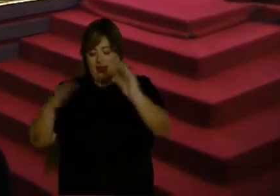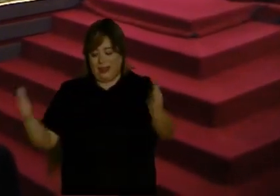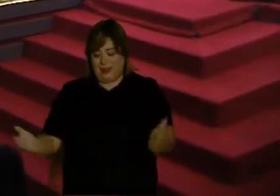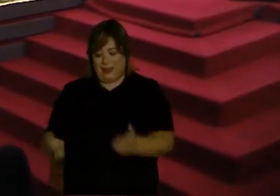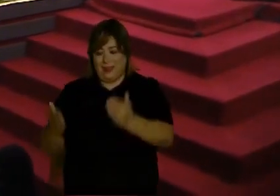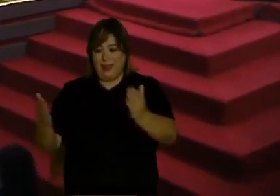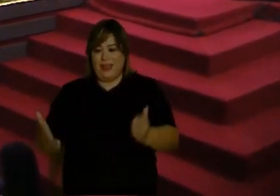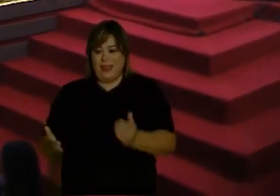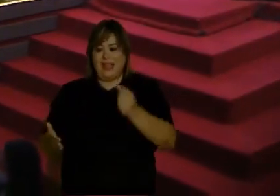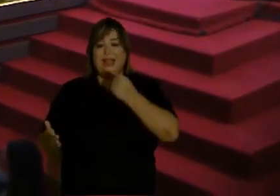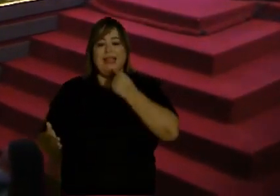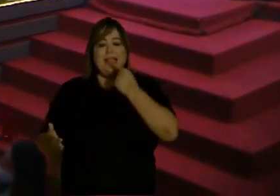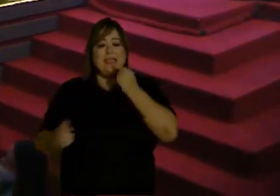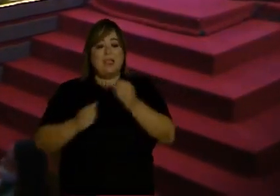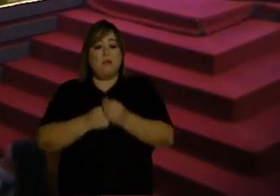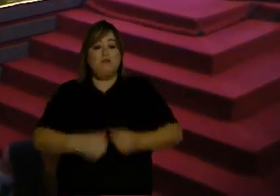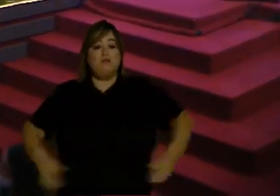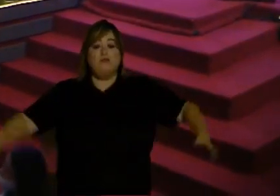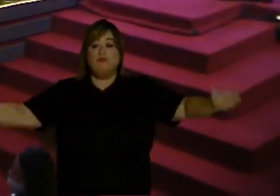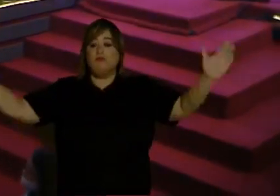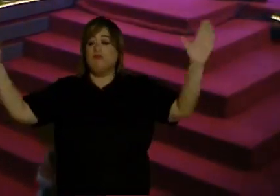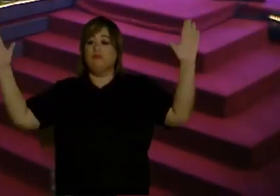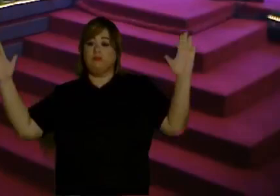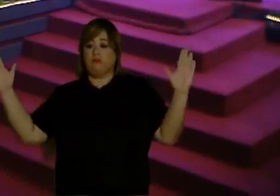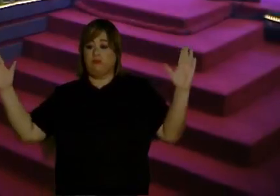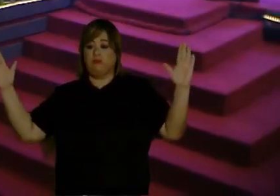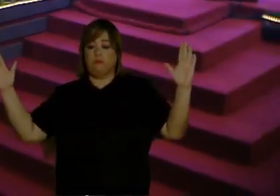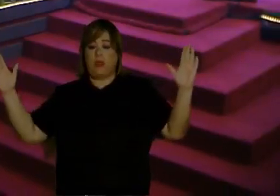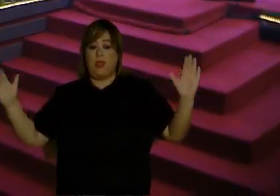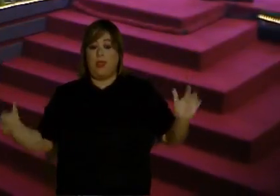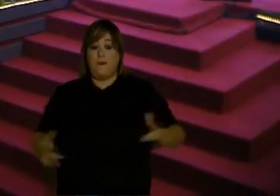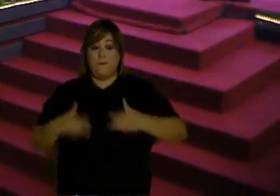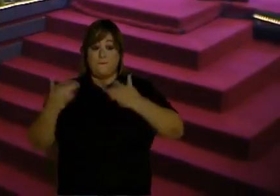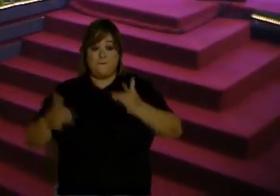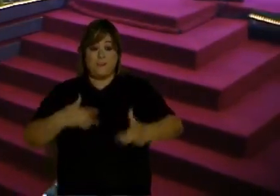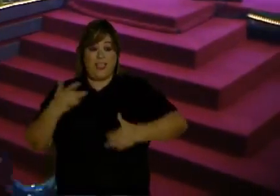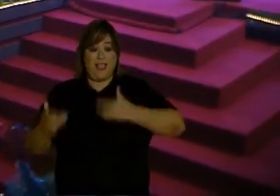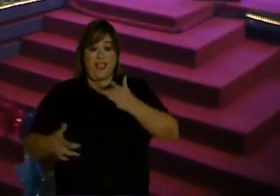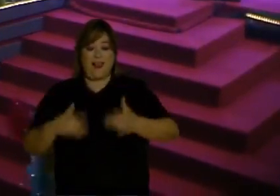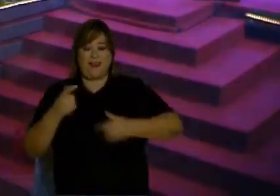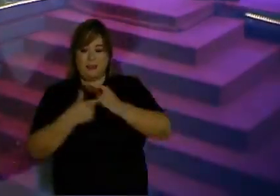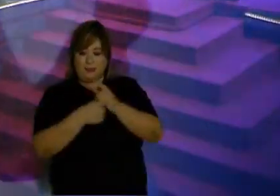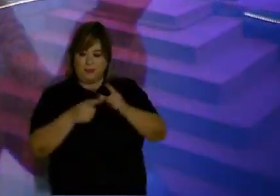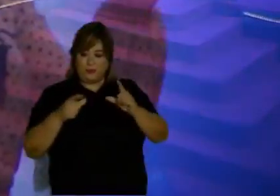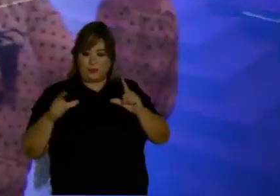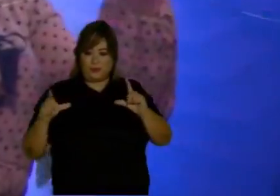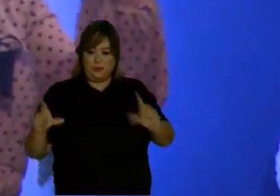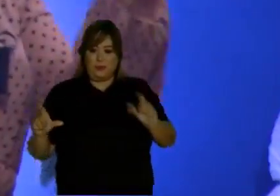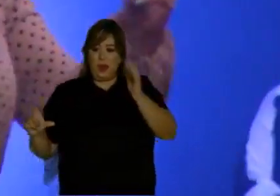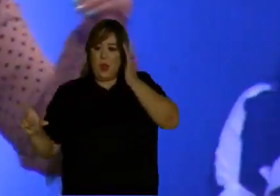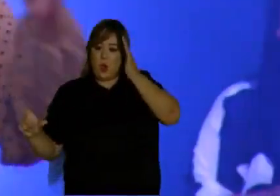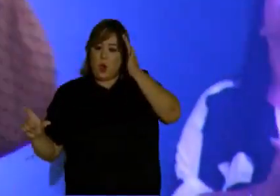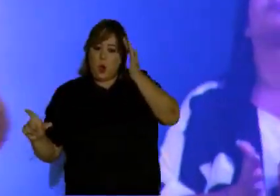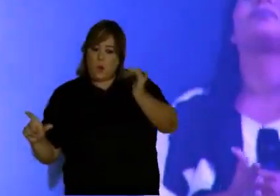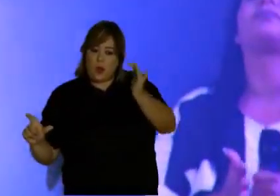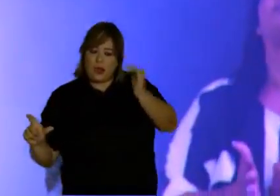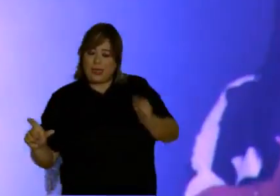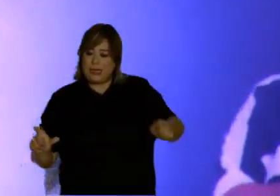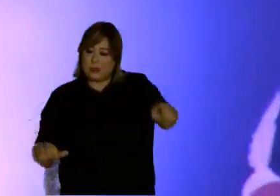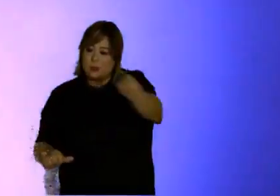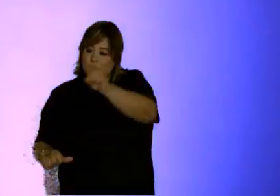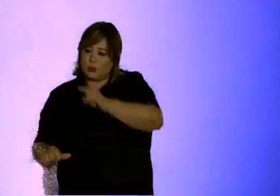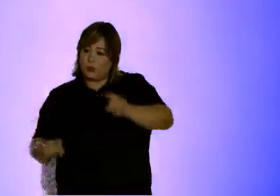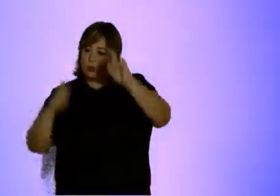Hay gozo, hay alegría, hay libertad. No hay nada que Él no pueda hacer. El hecho de usted estar adorando y